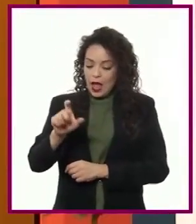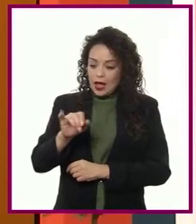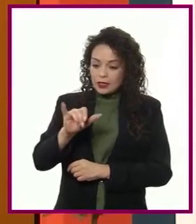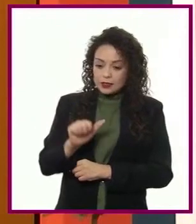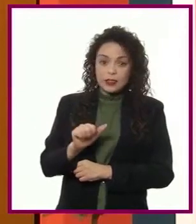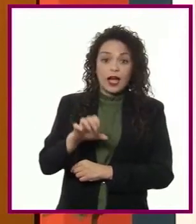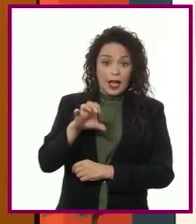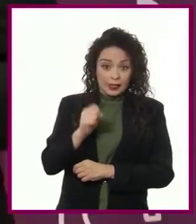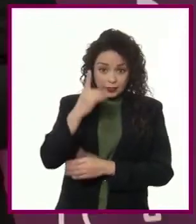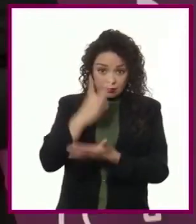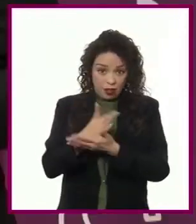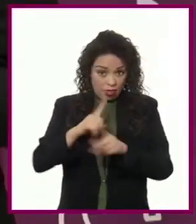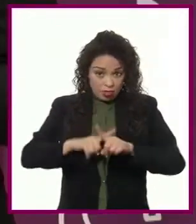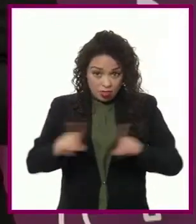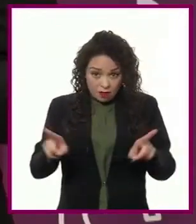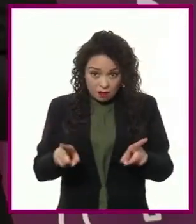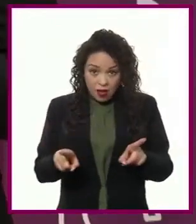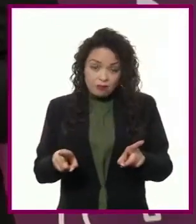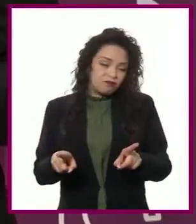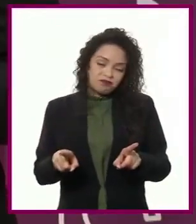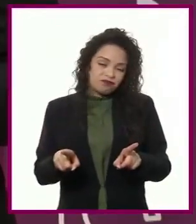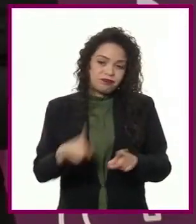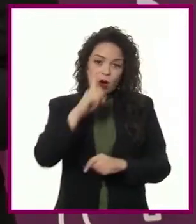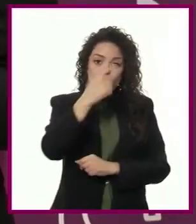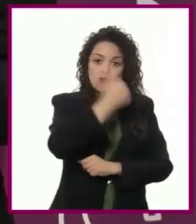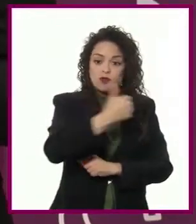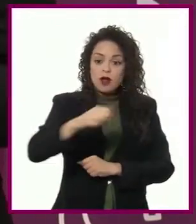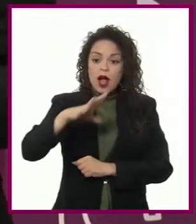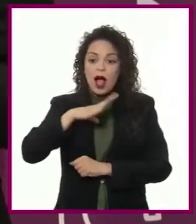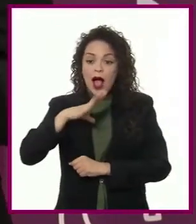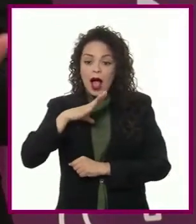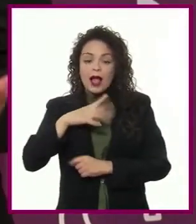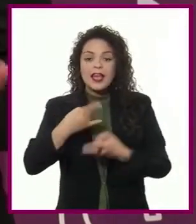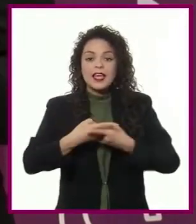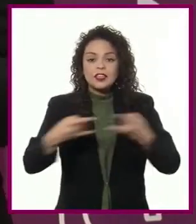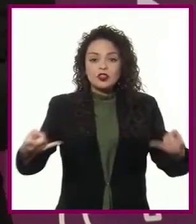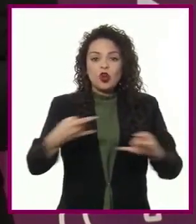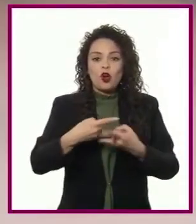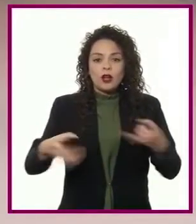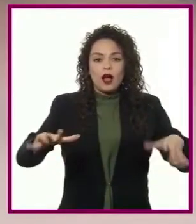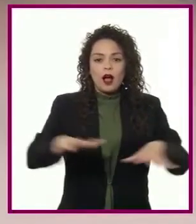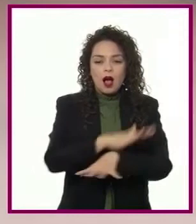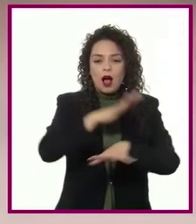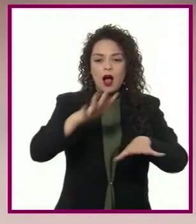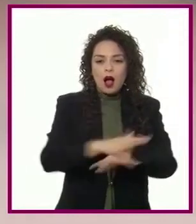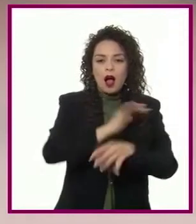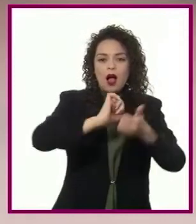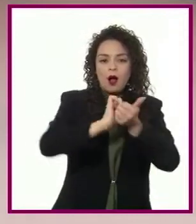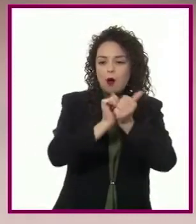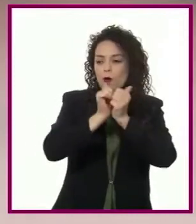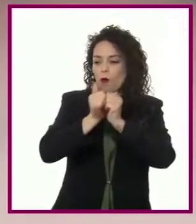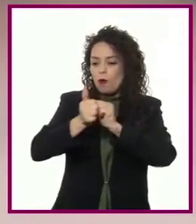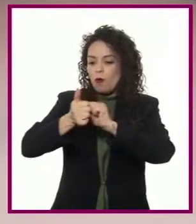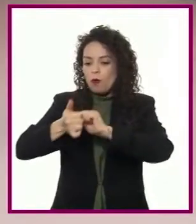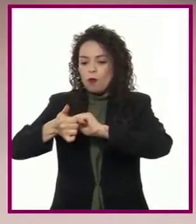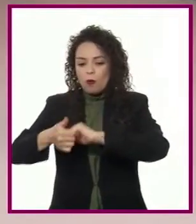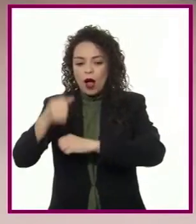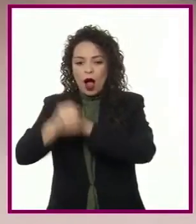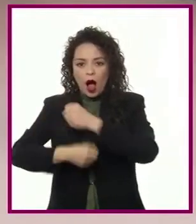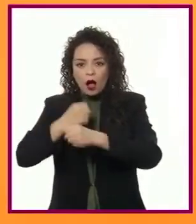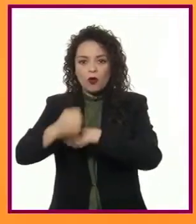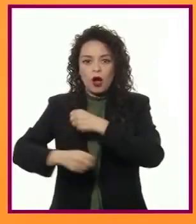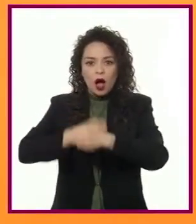parecen diferentes, ya que cada una posee distintas historias evolutivas. Existen las